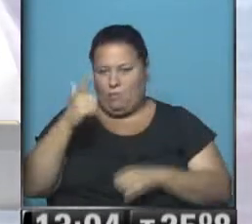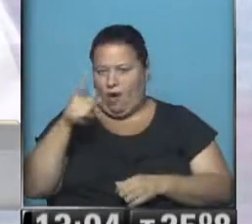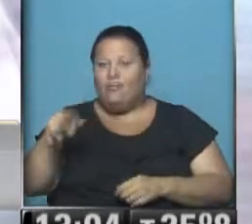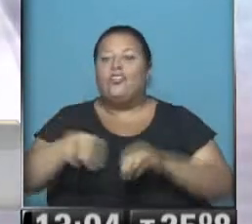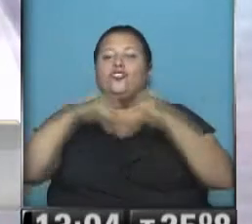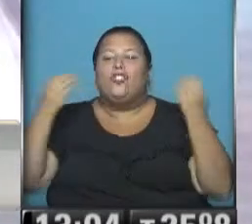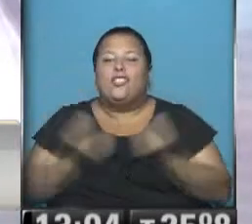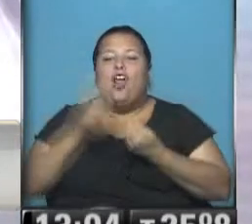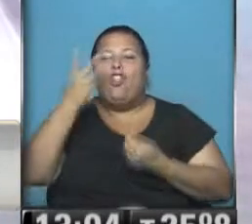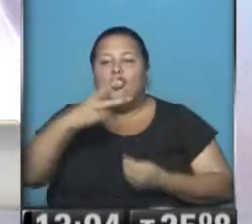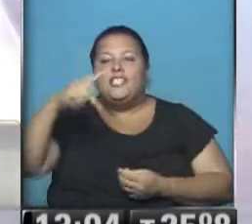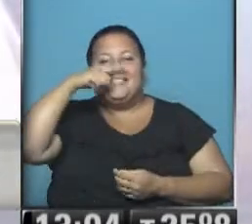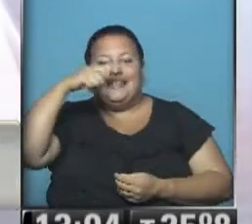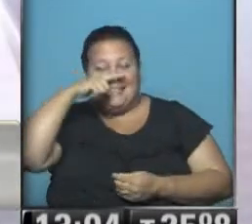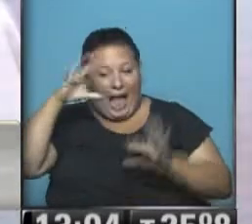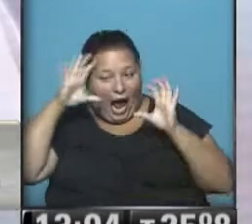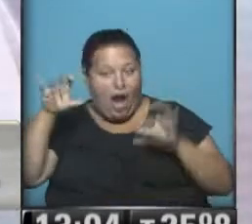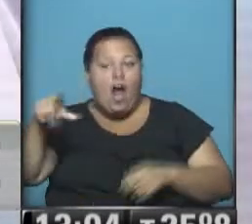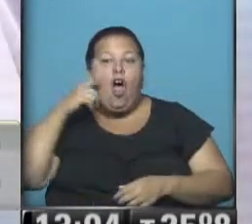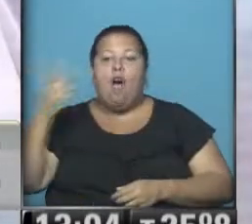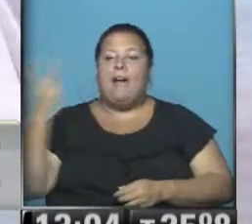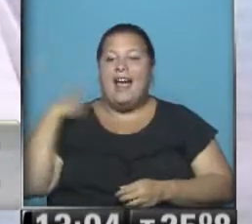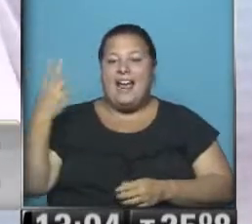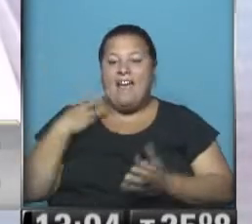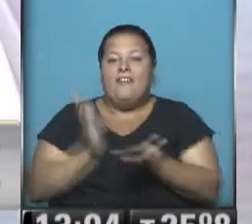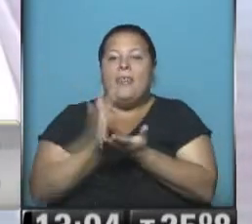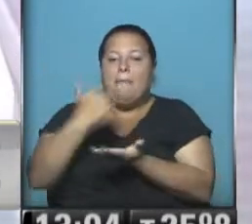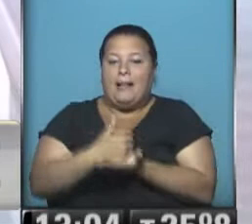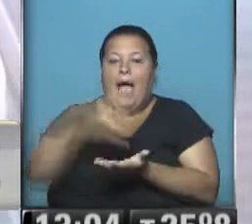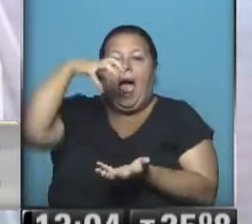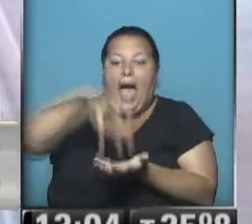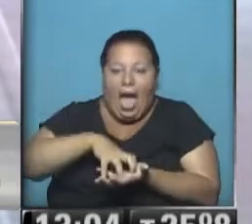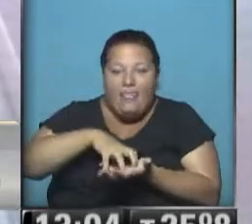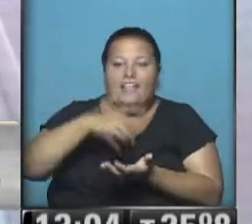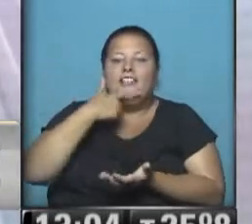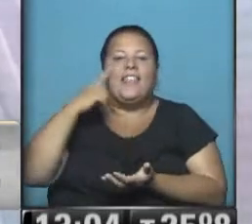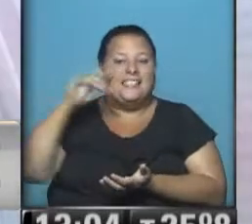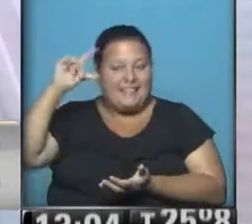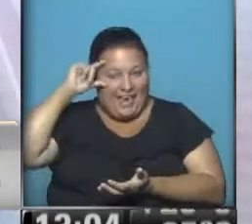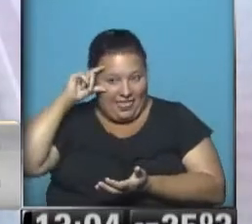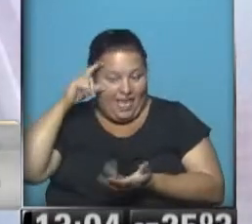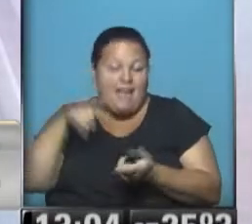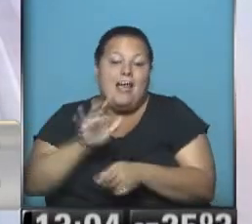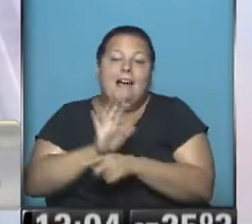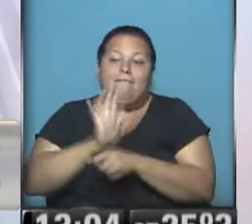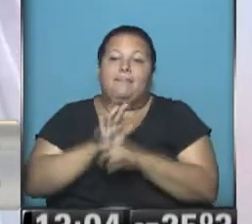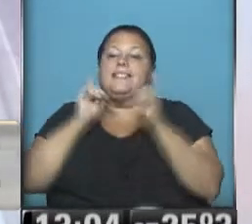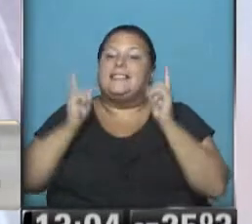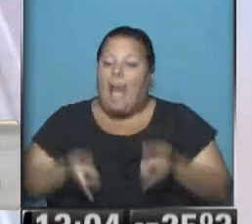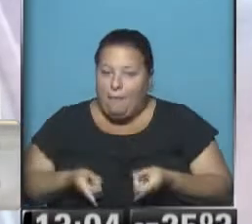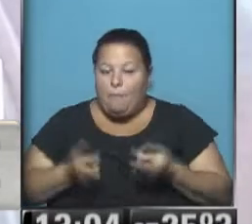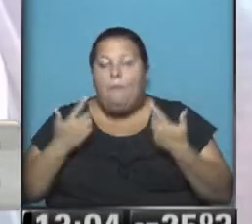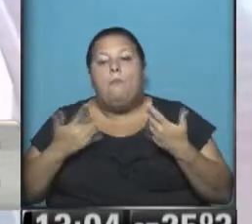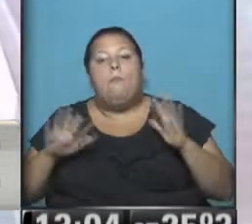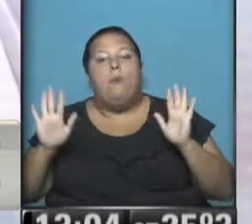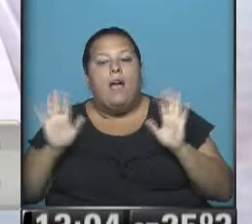sino 277. Recordemos que Estiuso era jefe de un departamento dentro de la CIDE. Esto significa que también puede